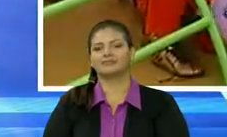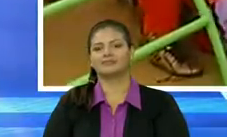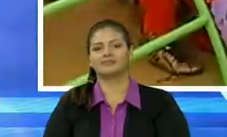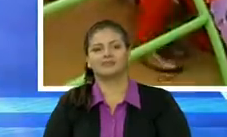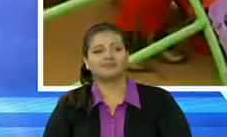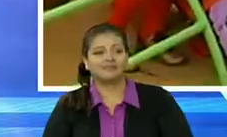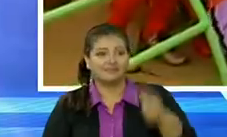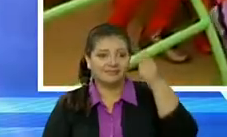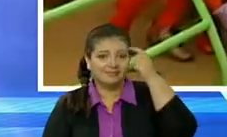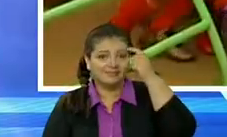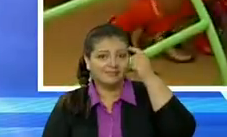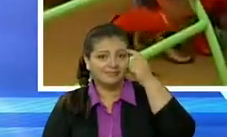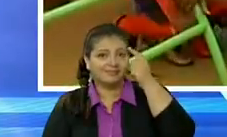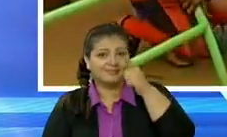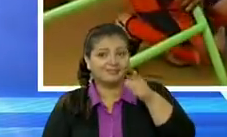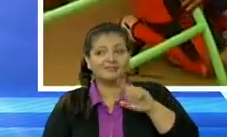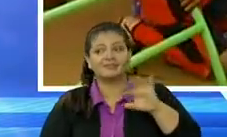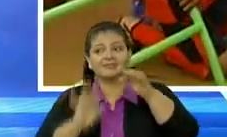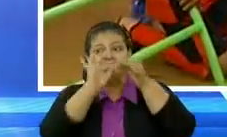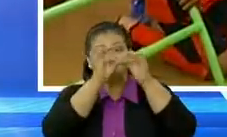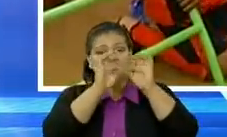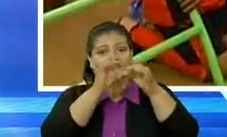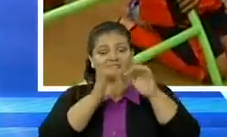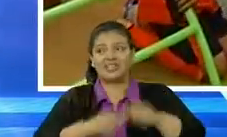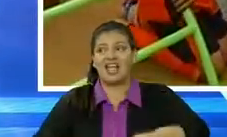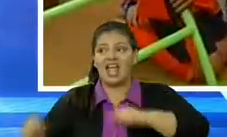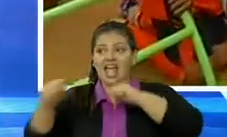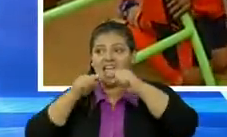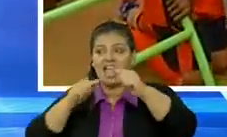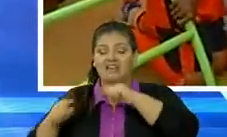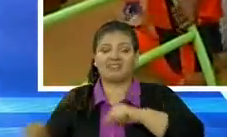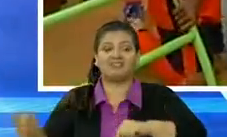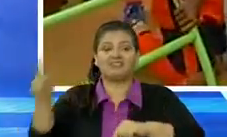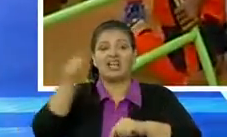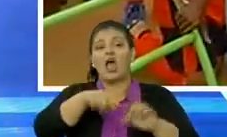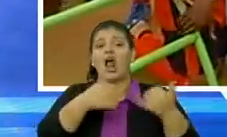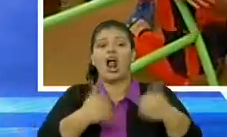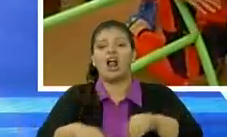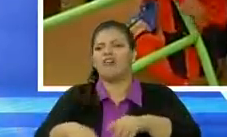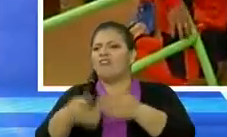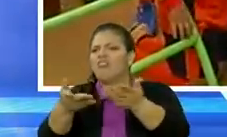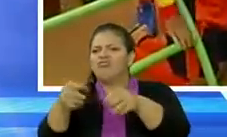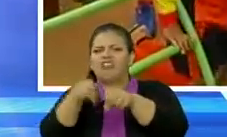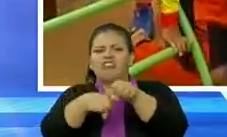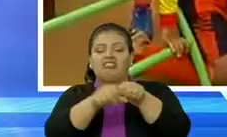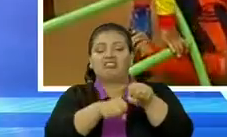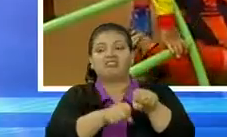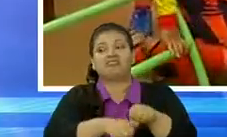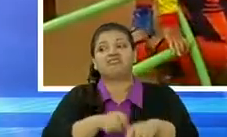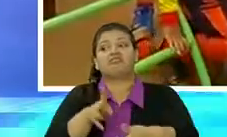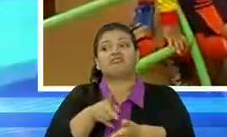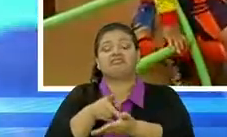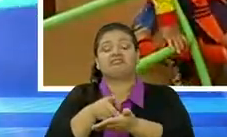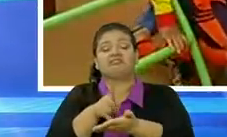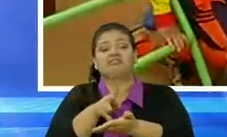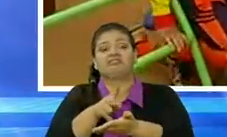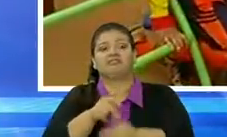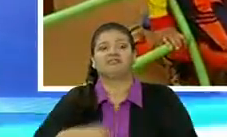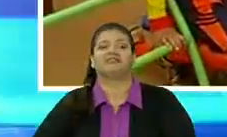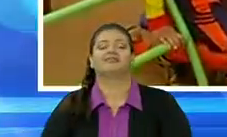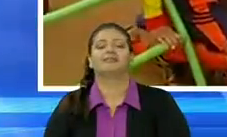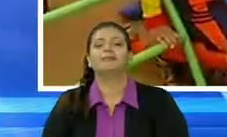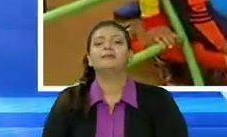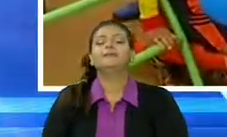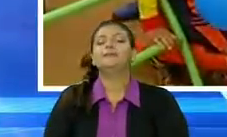proceder judicialmente para cobrar lo dañado. A disfrutar, bueno, el Día del Niño es todos los días. Pili, muchas gracias por la